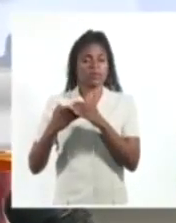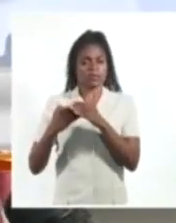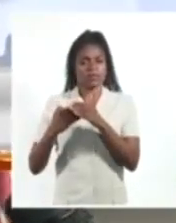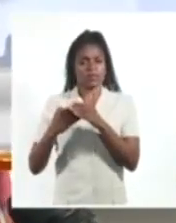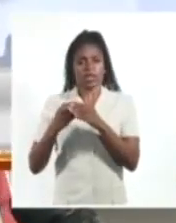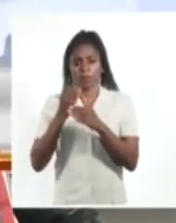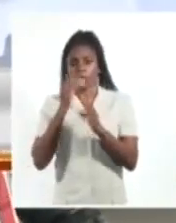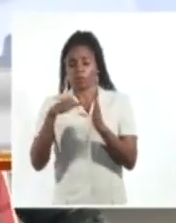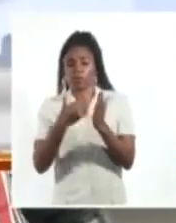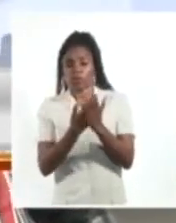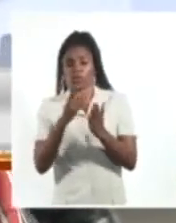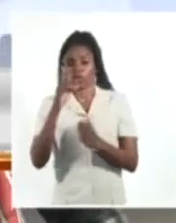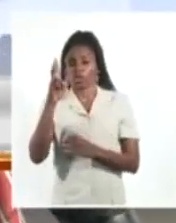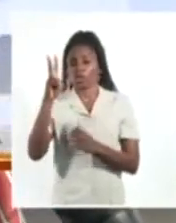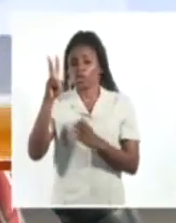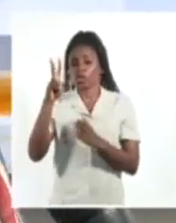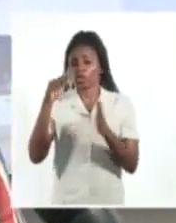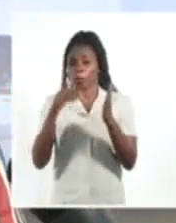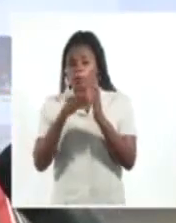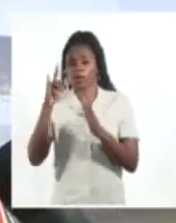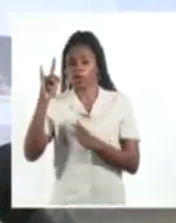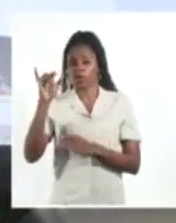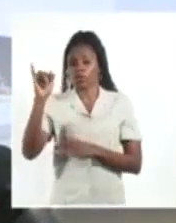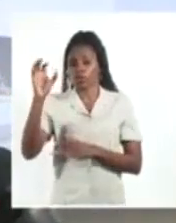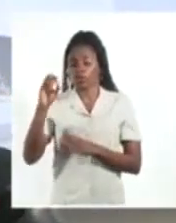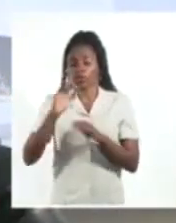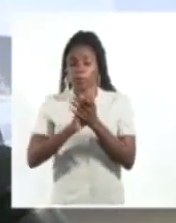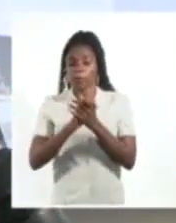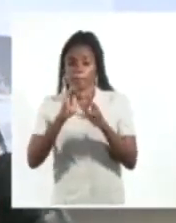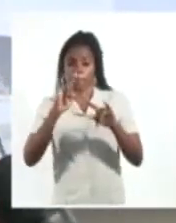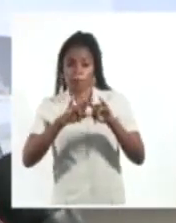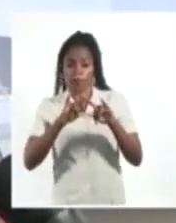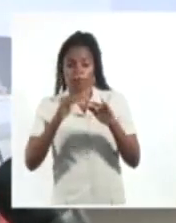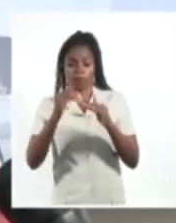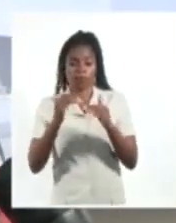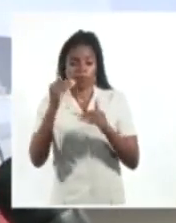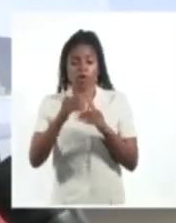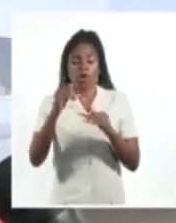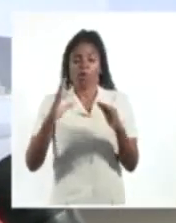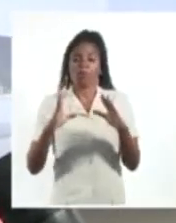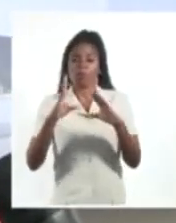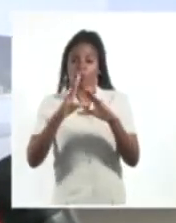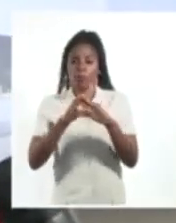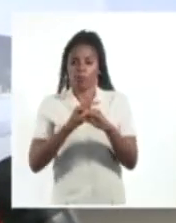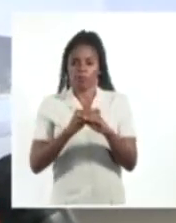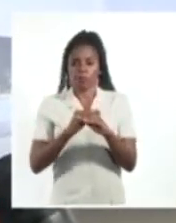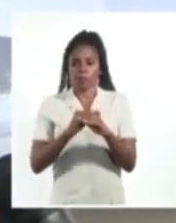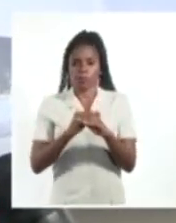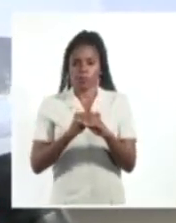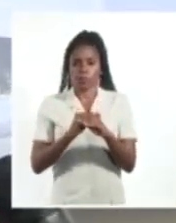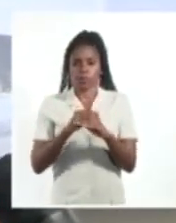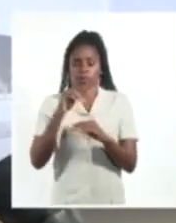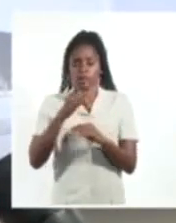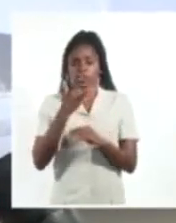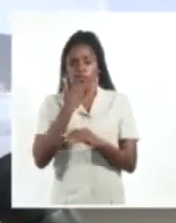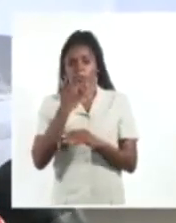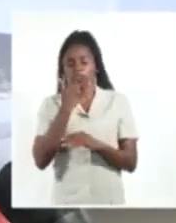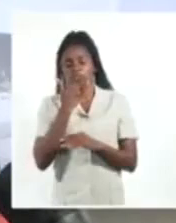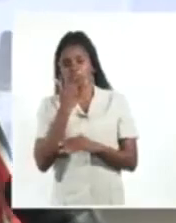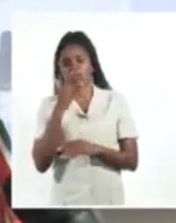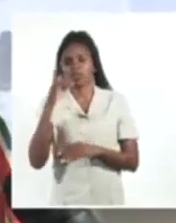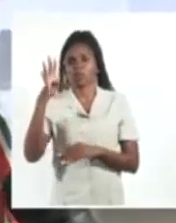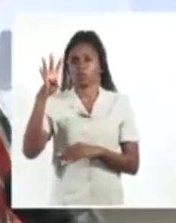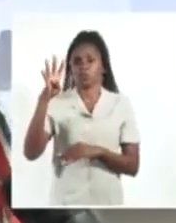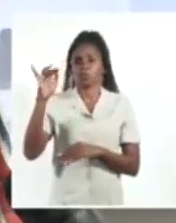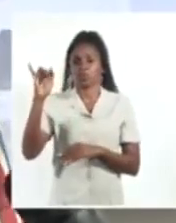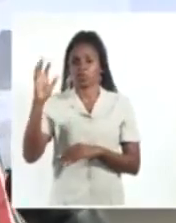de la demanda de 2.960, que es lo que estamos previendo para la noche de hoy. La déficit serían de 458